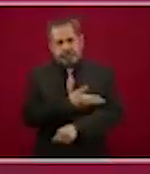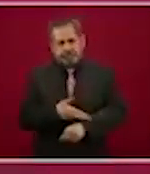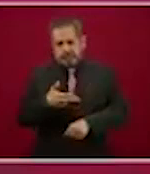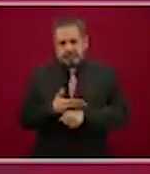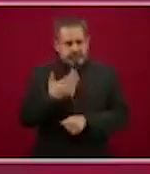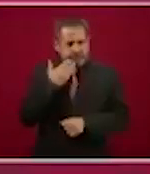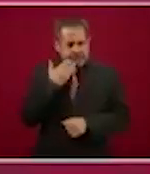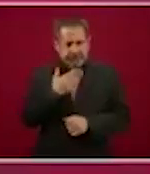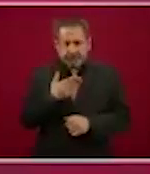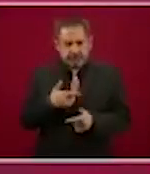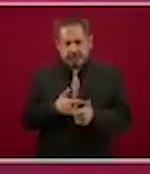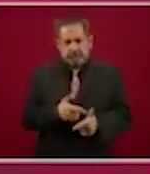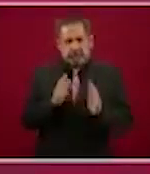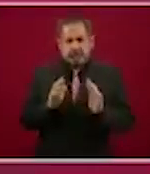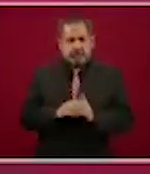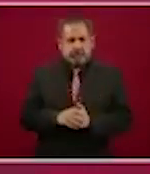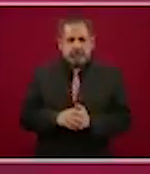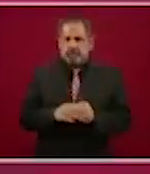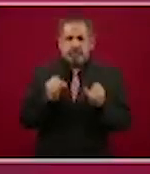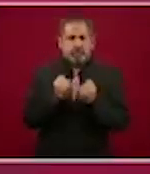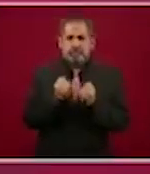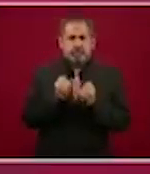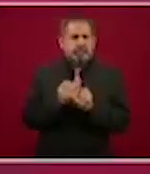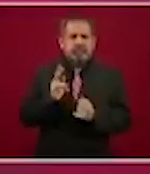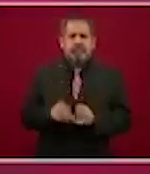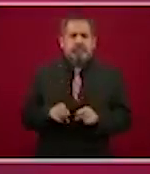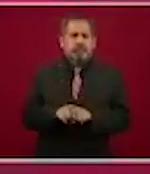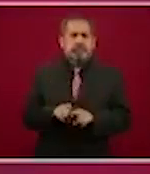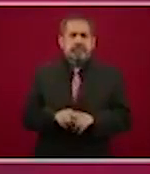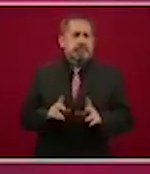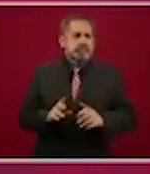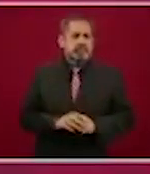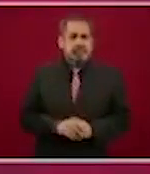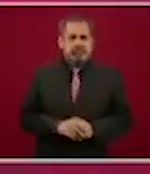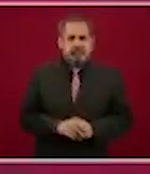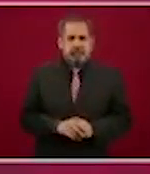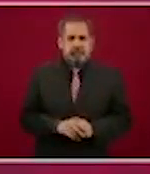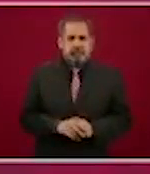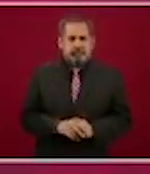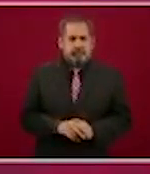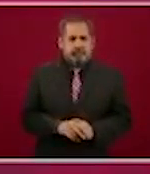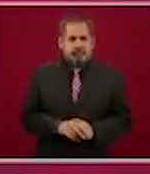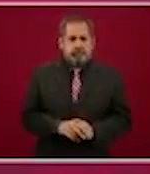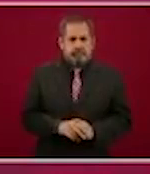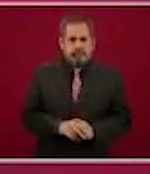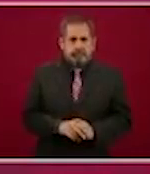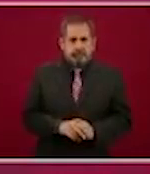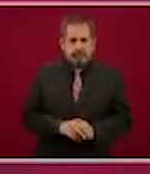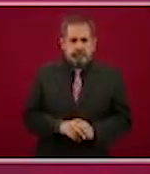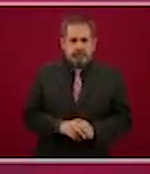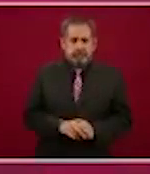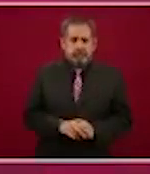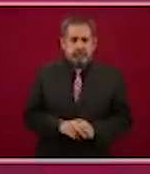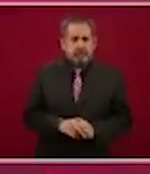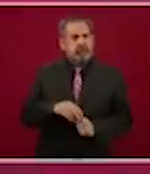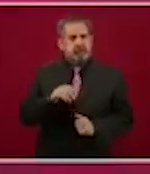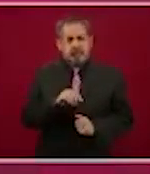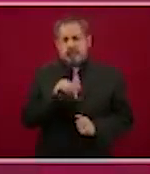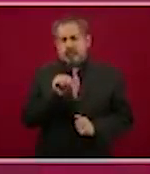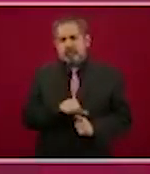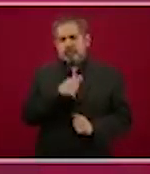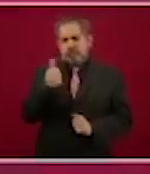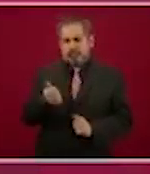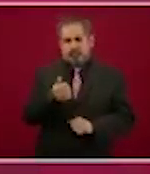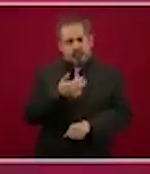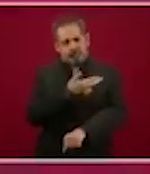15 mil 300 millones de pesos ejercidos durante el primer semestre esas partidas son independientes de los 4.500 millones